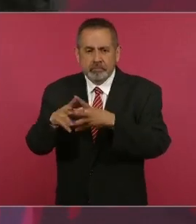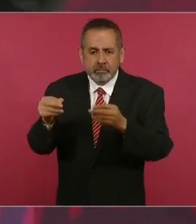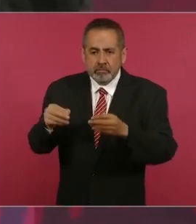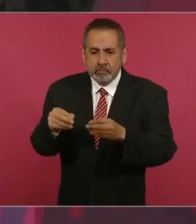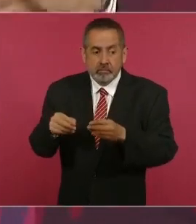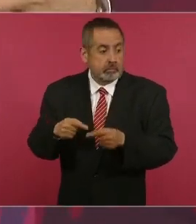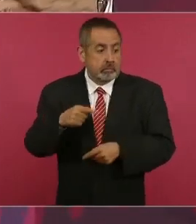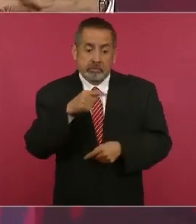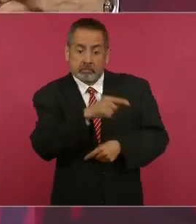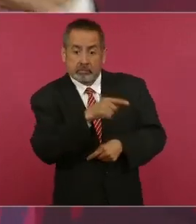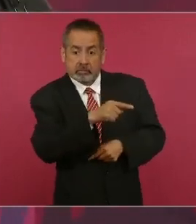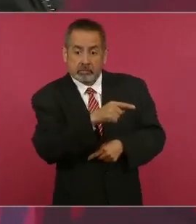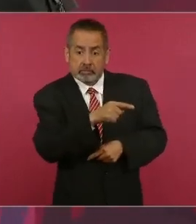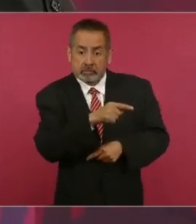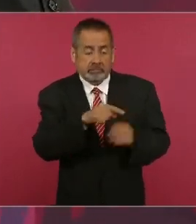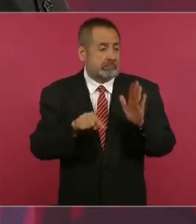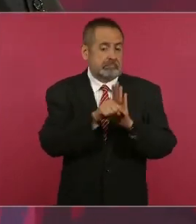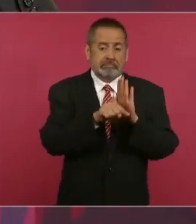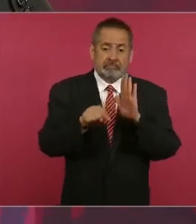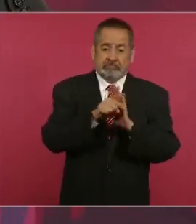ya